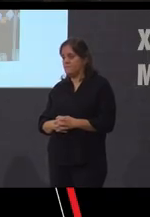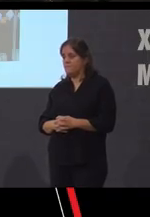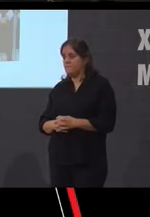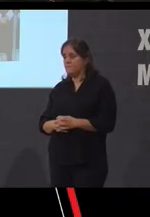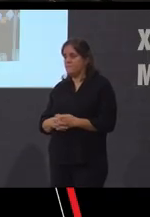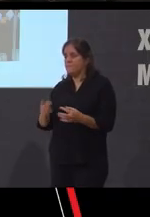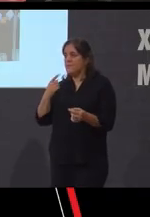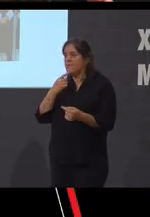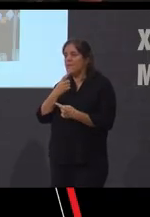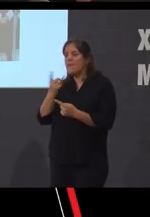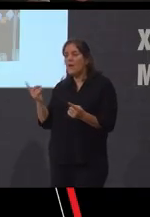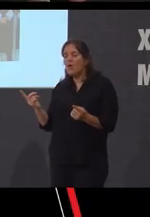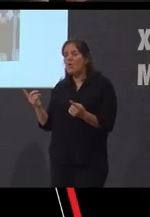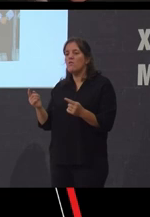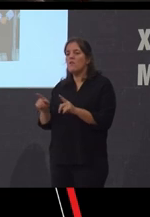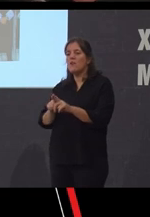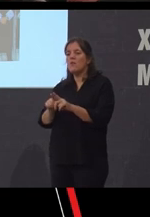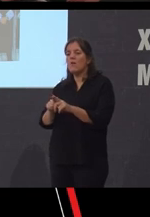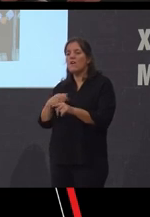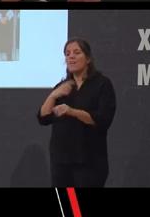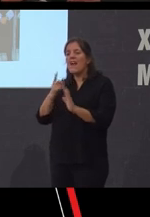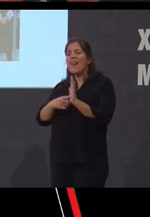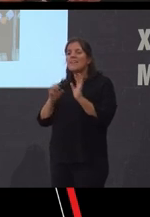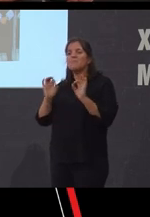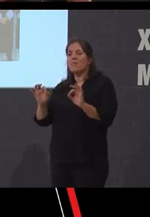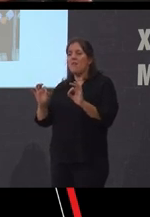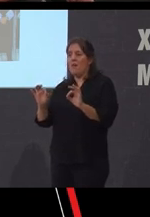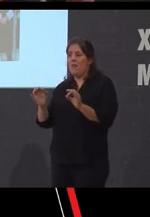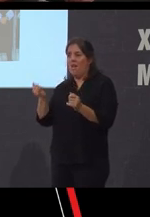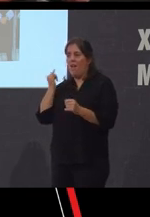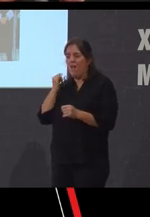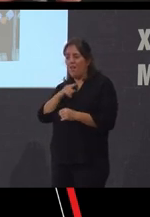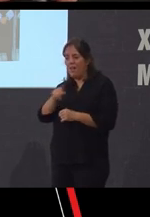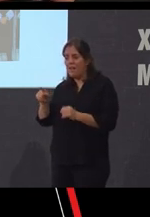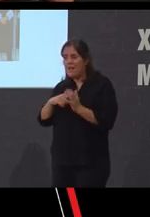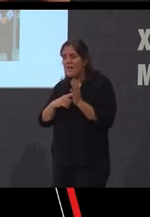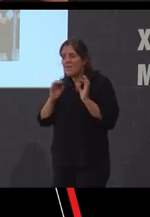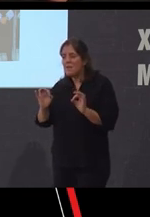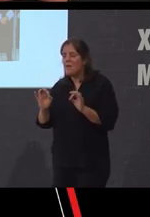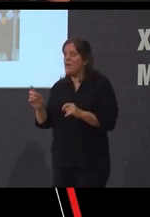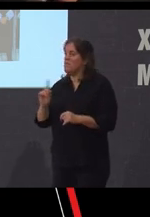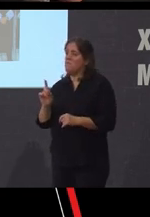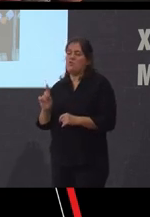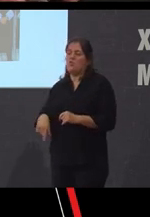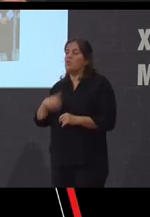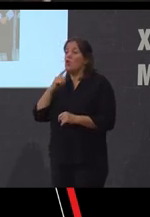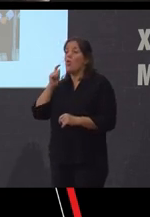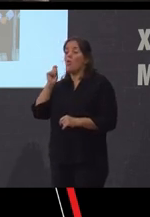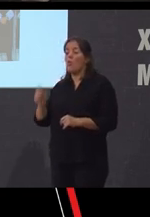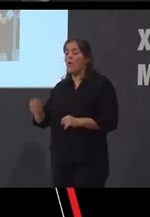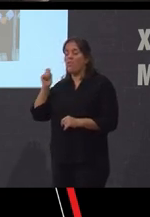é por leis especiais que haxa, senón, os xuíces